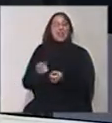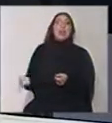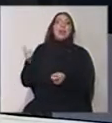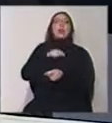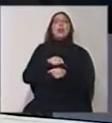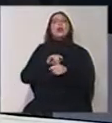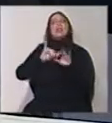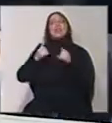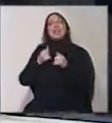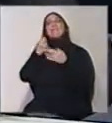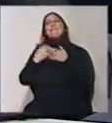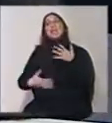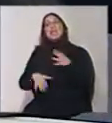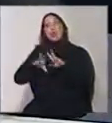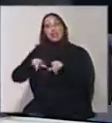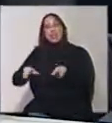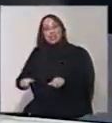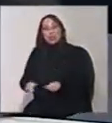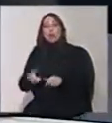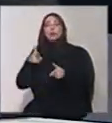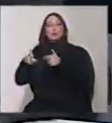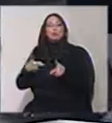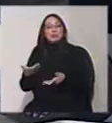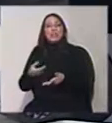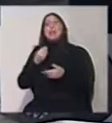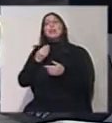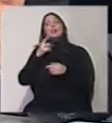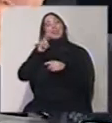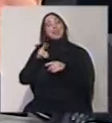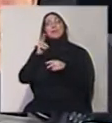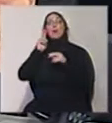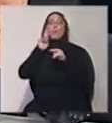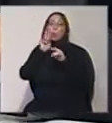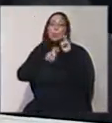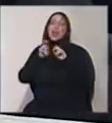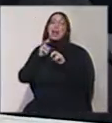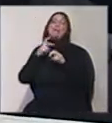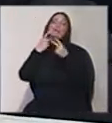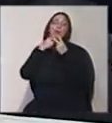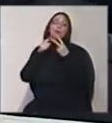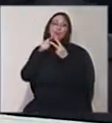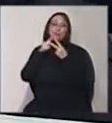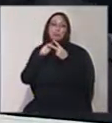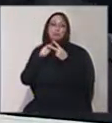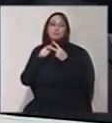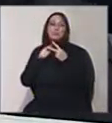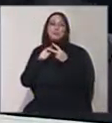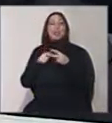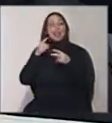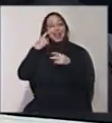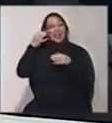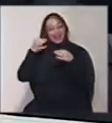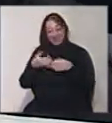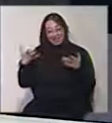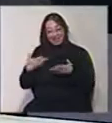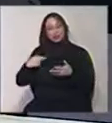de haber cometido varios delitos. Entonces ahí es donde evidentemente tenemos que conjugar las dos cosas inexorablemente, porque la realidad que tenemos desde el punto de vista